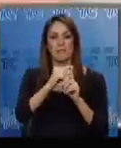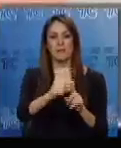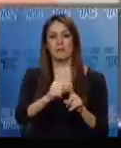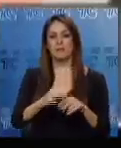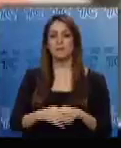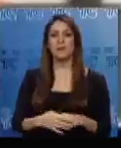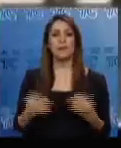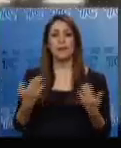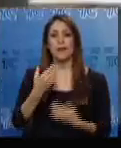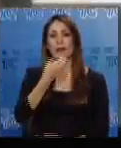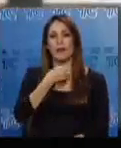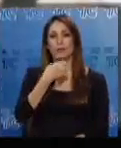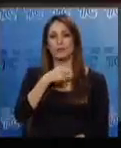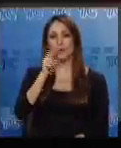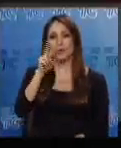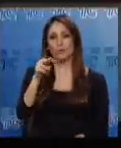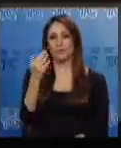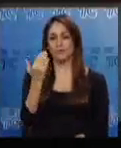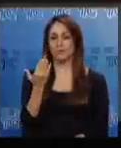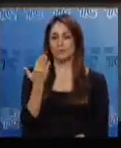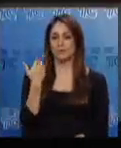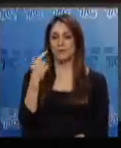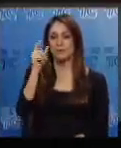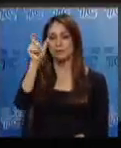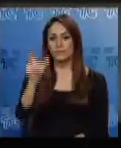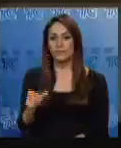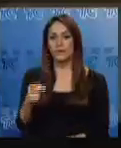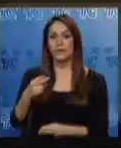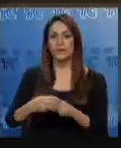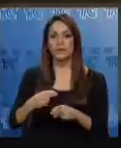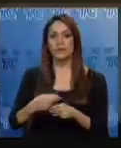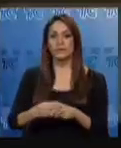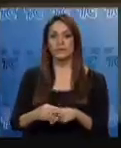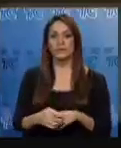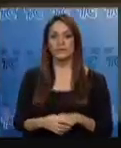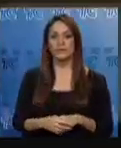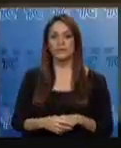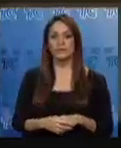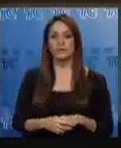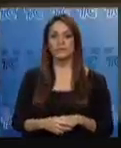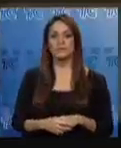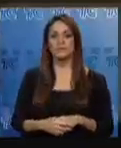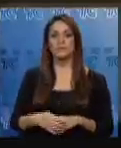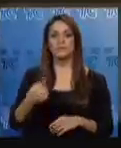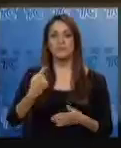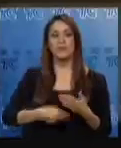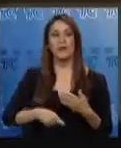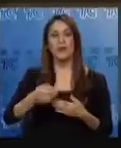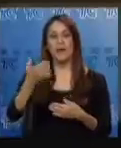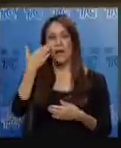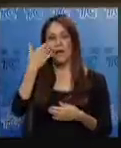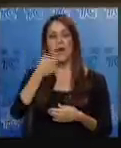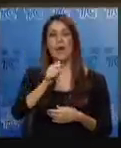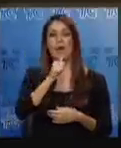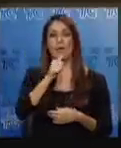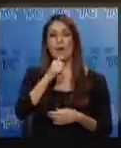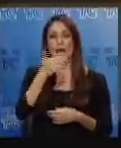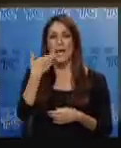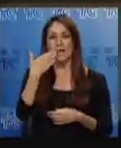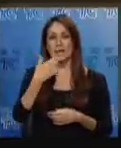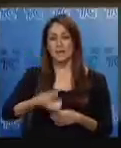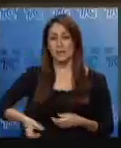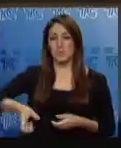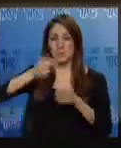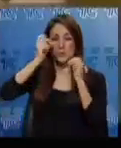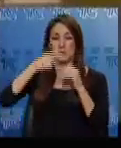ocurrió en agosto de 2015 era el policía Jaime revilla ya me habían venido tirando bastante agua con ají en la cara Casi ya no tenía